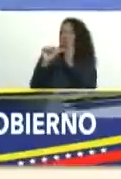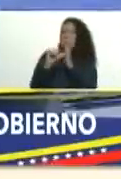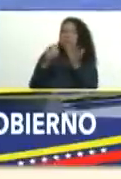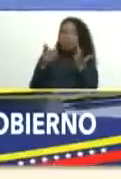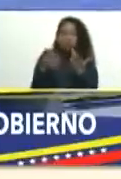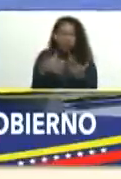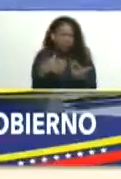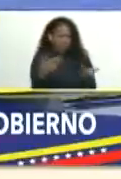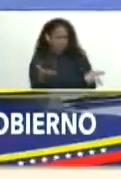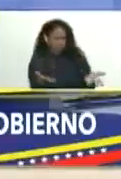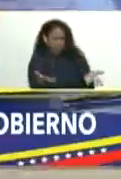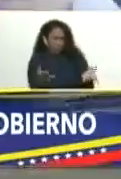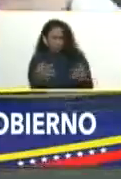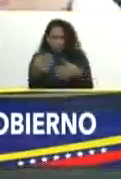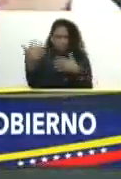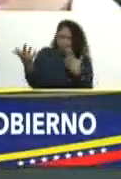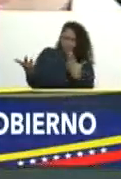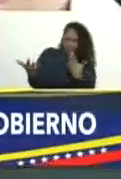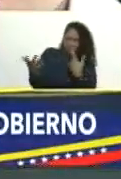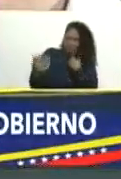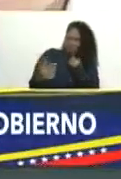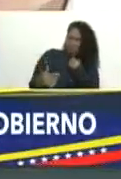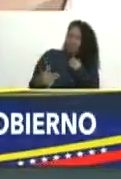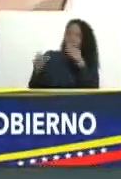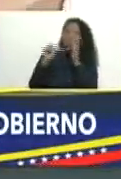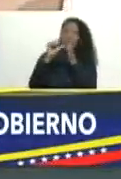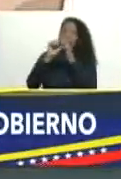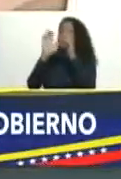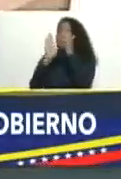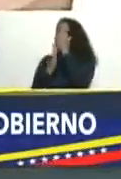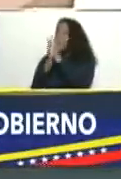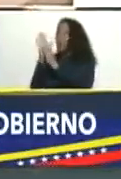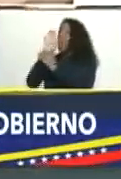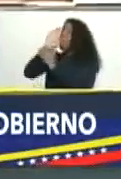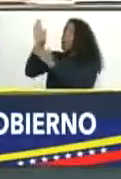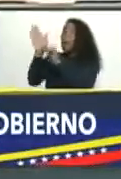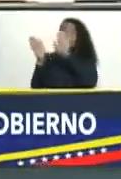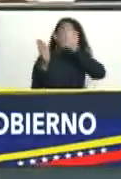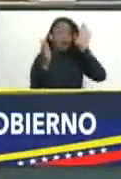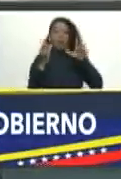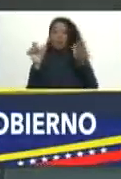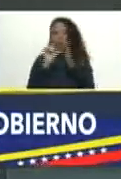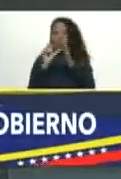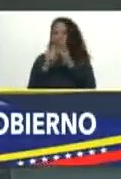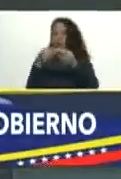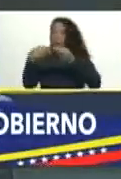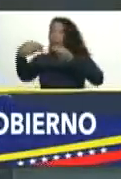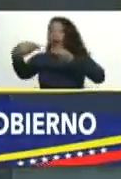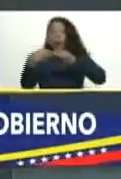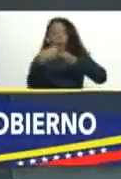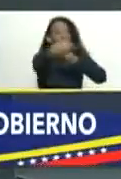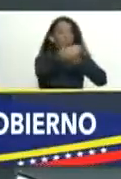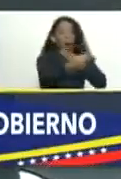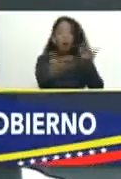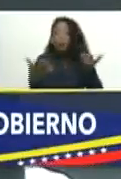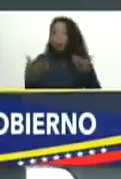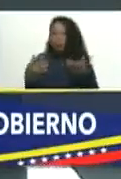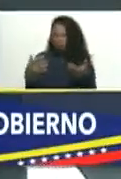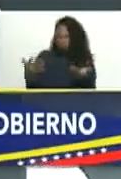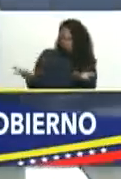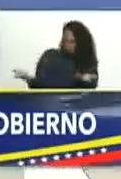sonido? ¿Dónde están los afiches? ¿Los pegaron? ¿Qué afiche? ¿Dónde están los volantes? ¿Qué